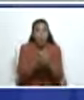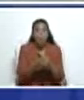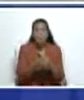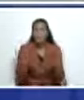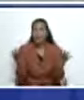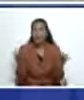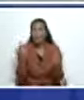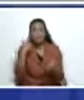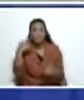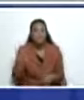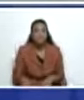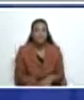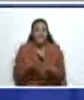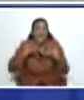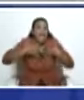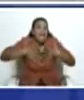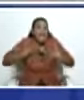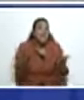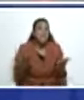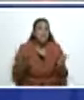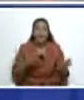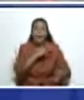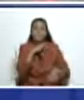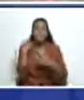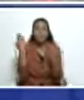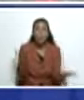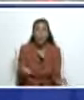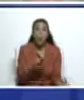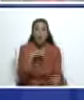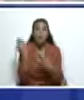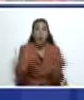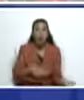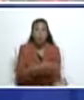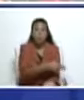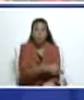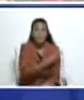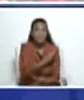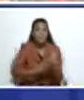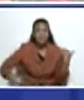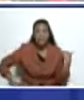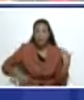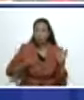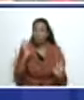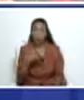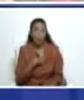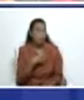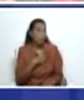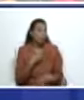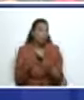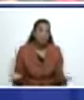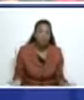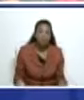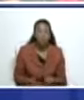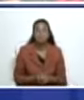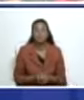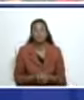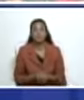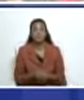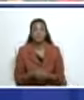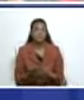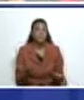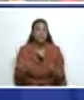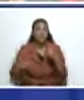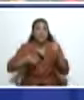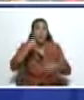plátanos verdes, que pretendía tumbar a Maduro. Plátano verde no tumbó a Maduro ni lo tumba. ¿Ah? Y